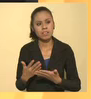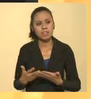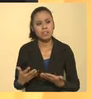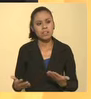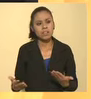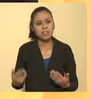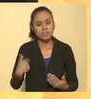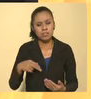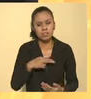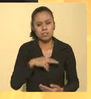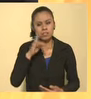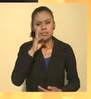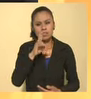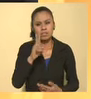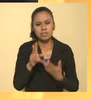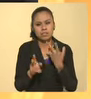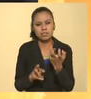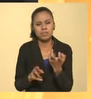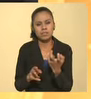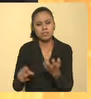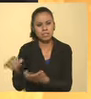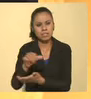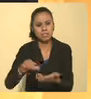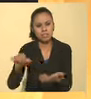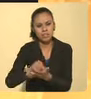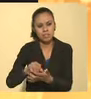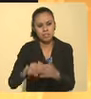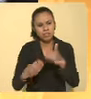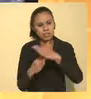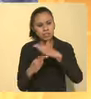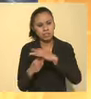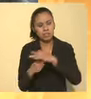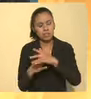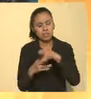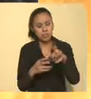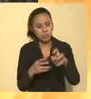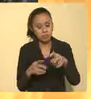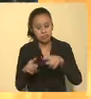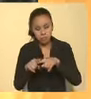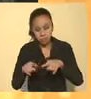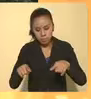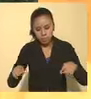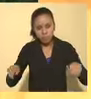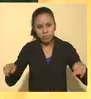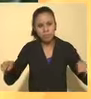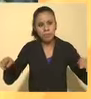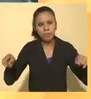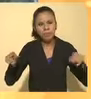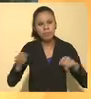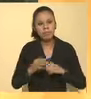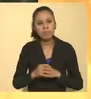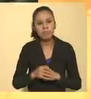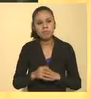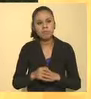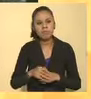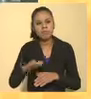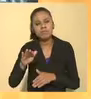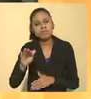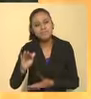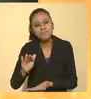por ejemplo, un maravilloso centro de mesa, sí, que es a lo largo y es